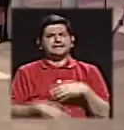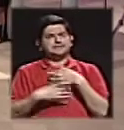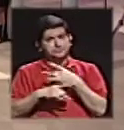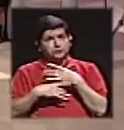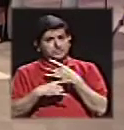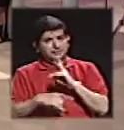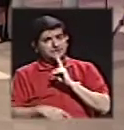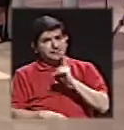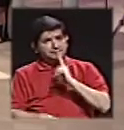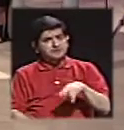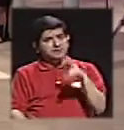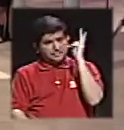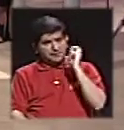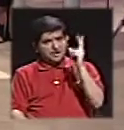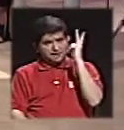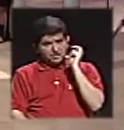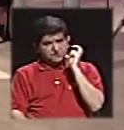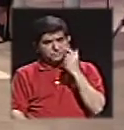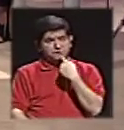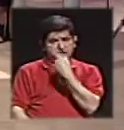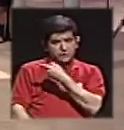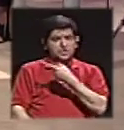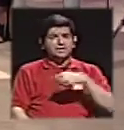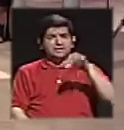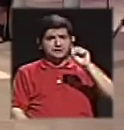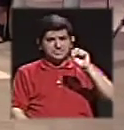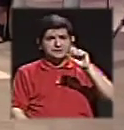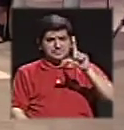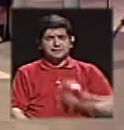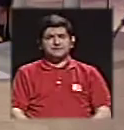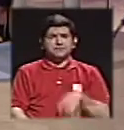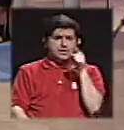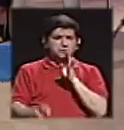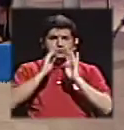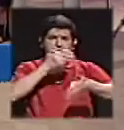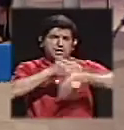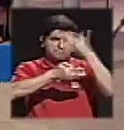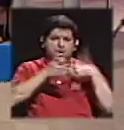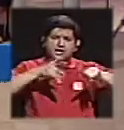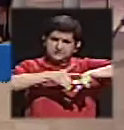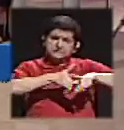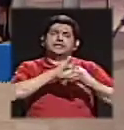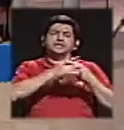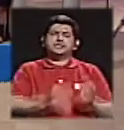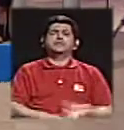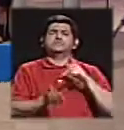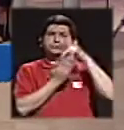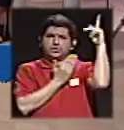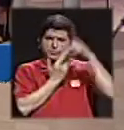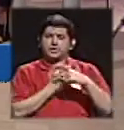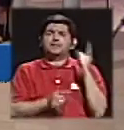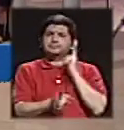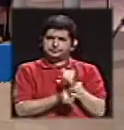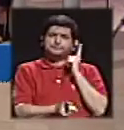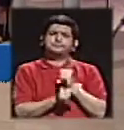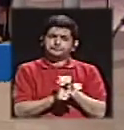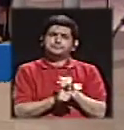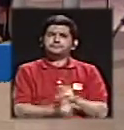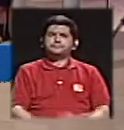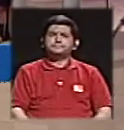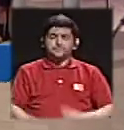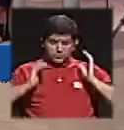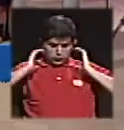¿no?, escuchando lo que Silvia está planteando y lo que vos dijiste al principio del programa. Efectivamente,